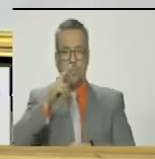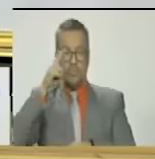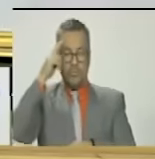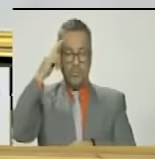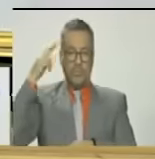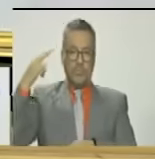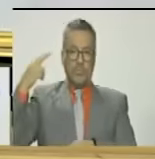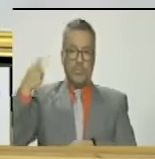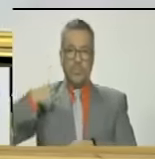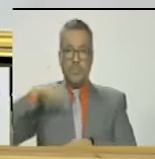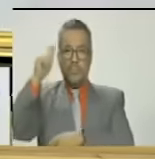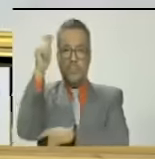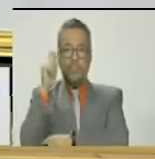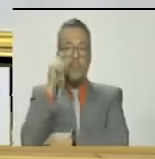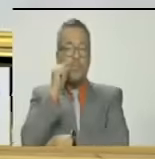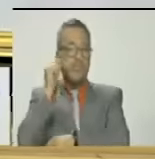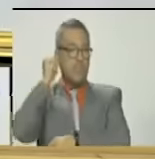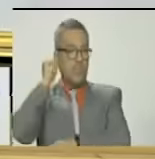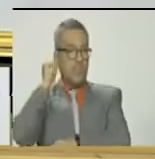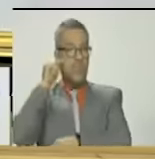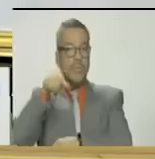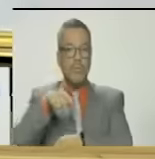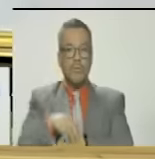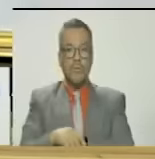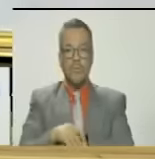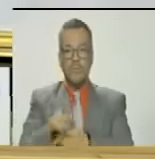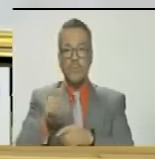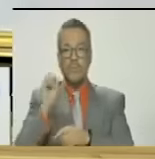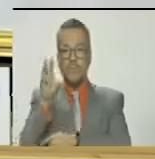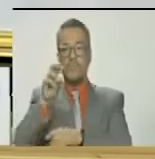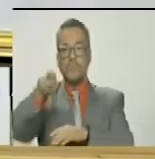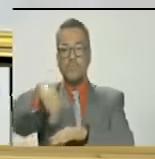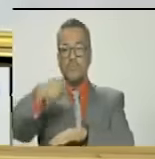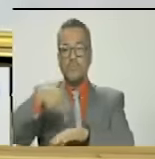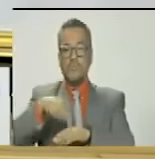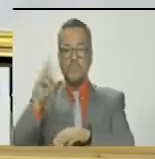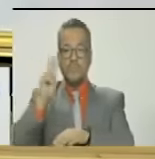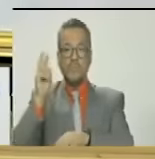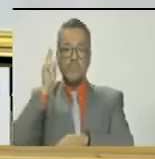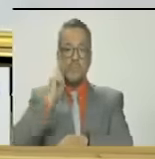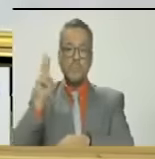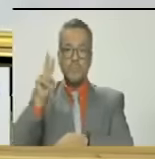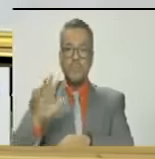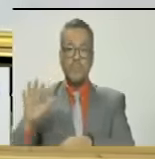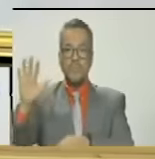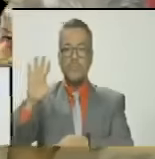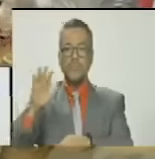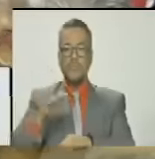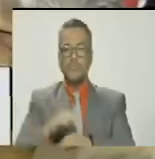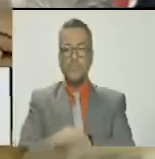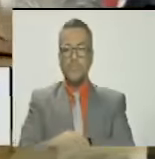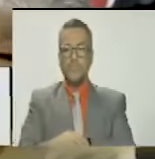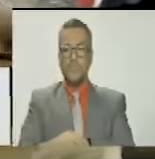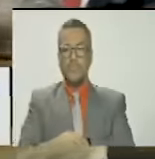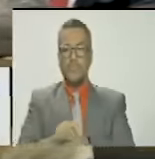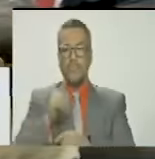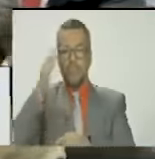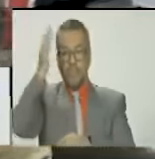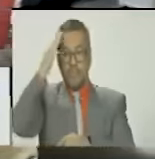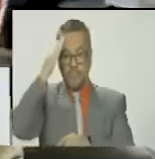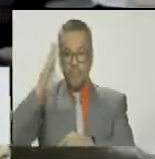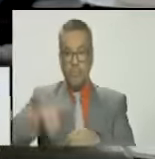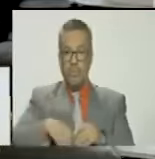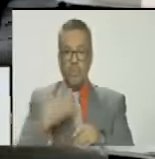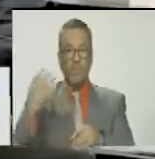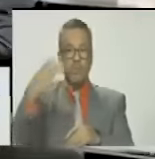enorgullecernos, las diputadas y los diputados de la Asamblea Nacional de la República Bolivariana de Venezuela, es haber